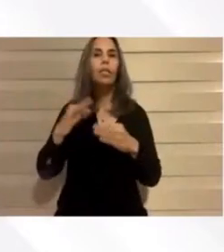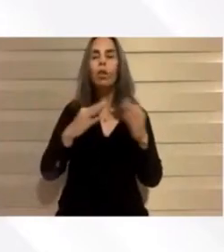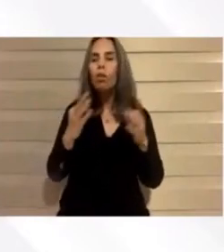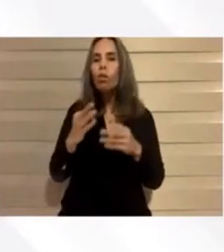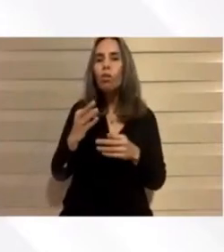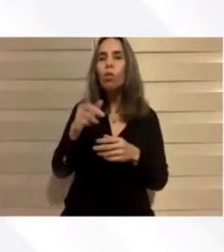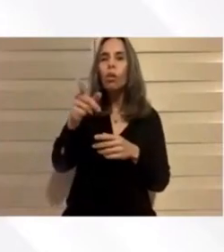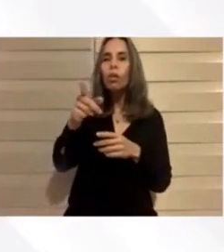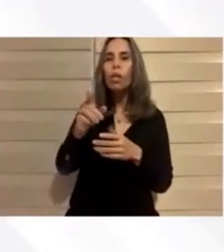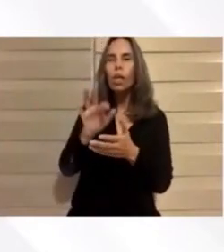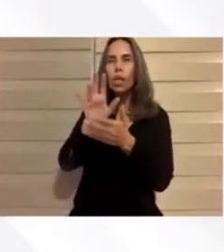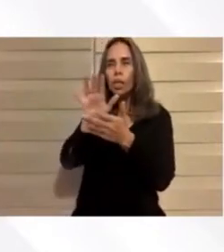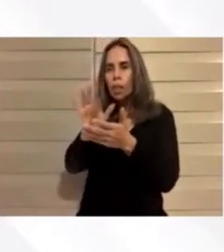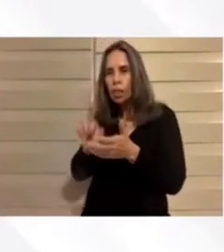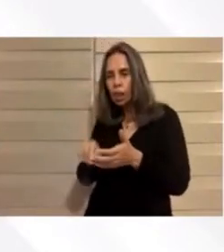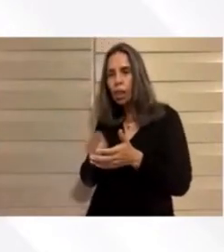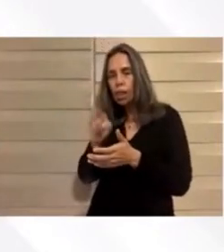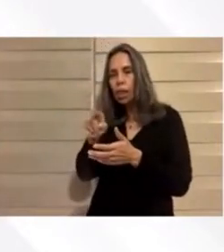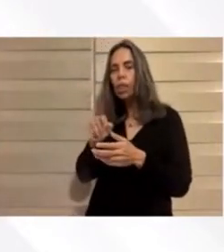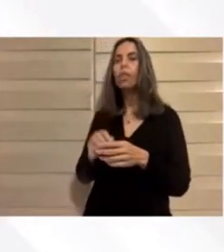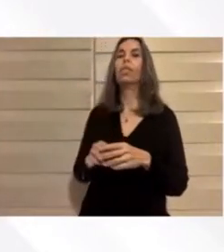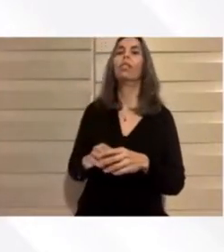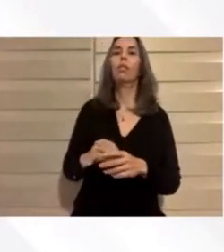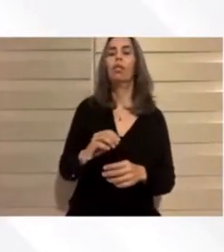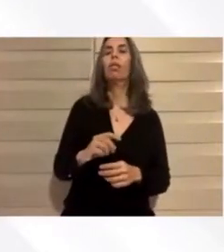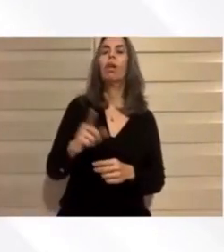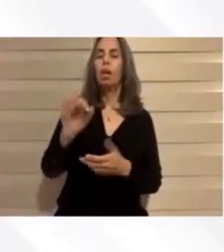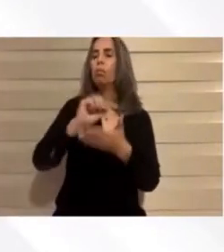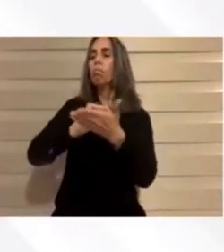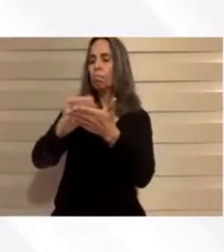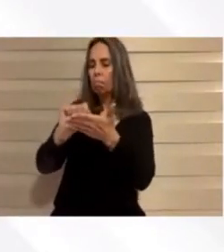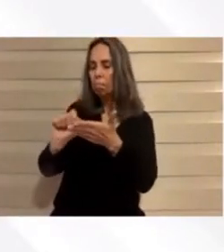chat que está en nuestro canal de YouTube nos escriben.